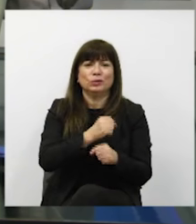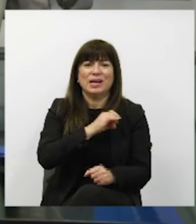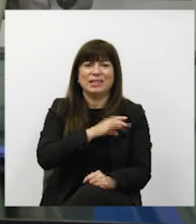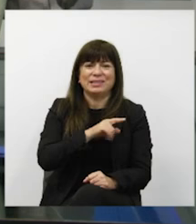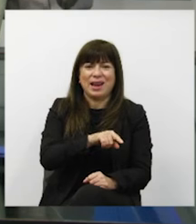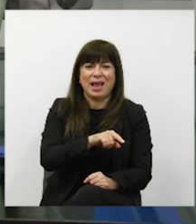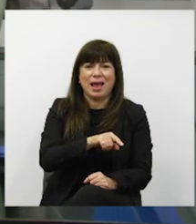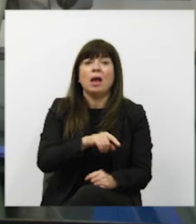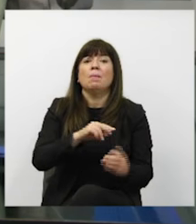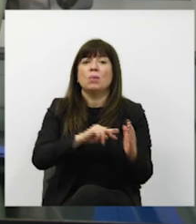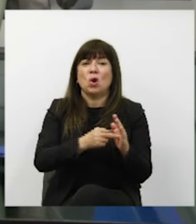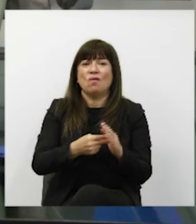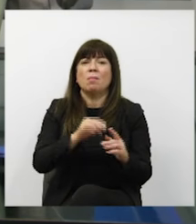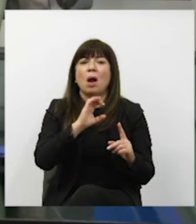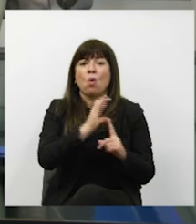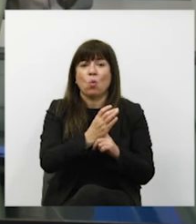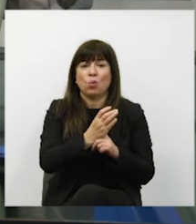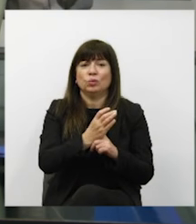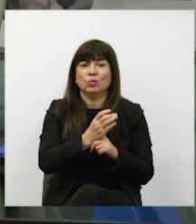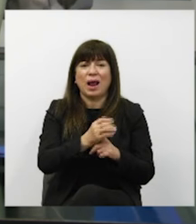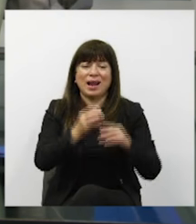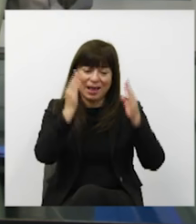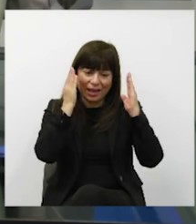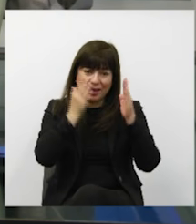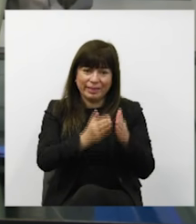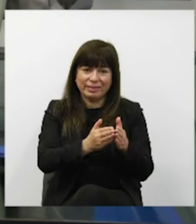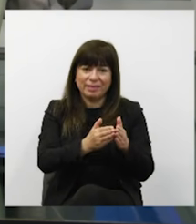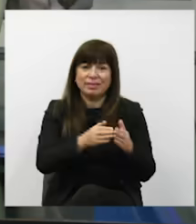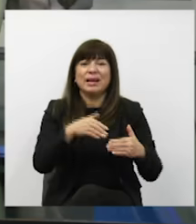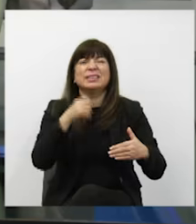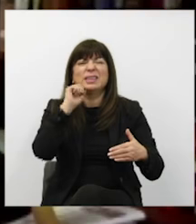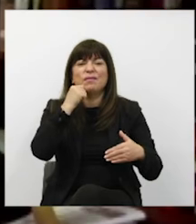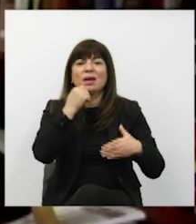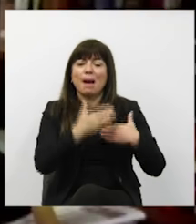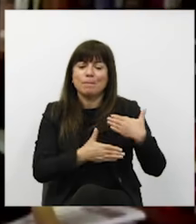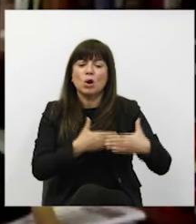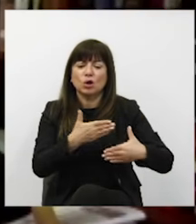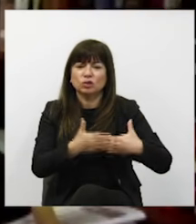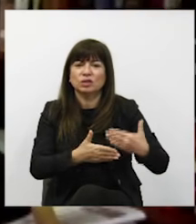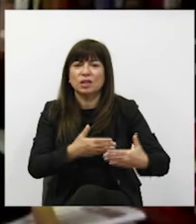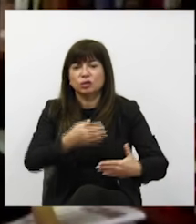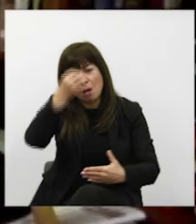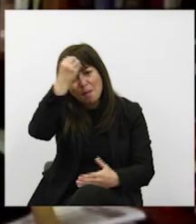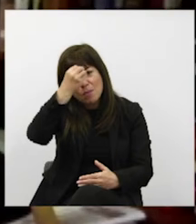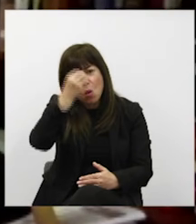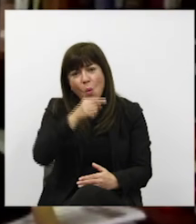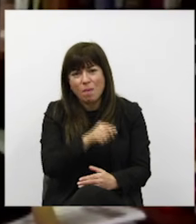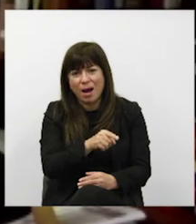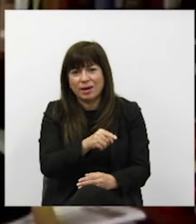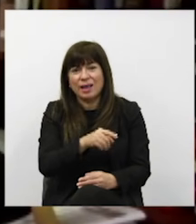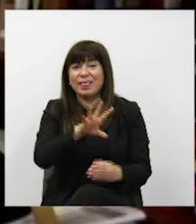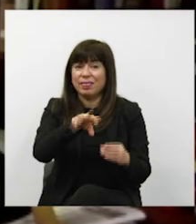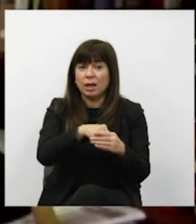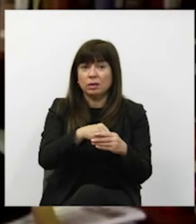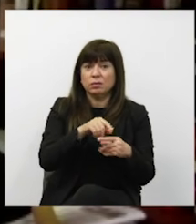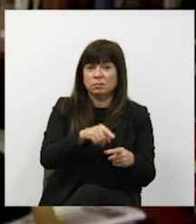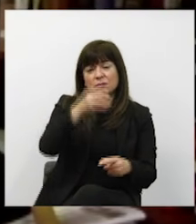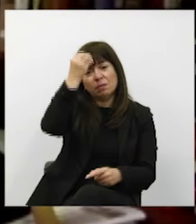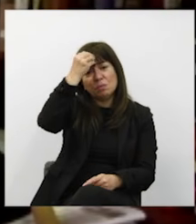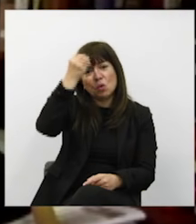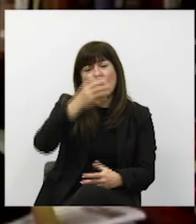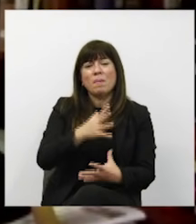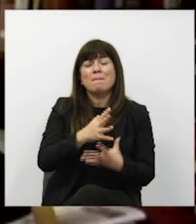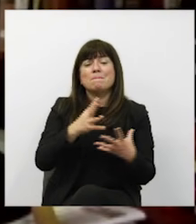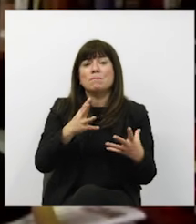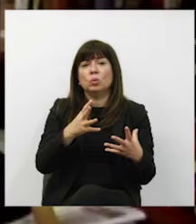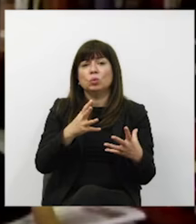en un problema cultural, un problema que hay que entender que son procesos los que hay que preocuparse, y dentro de eso, a mí me preocupa mucho que